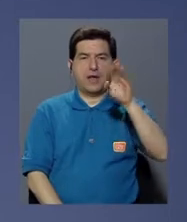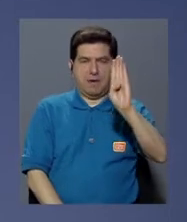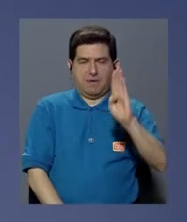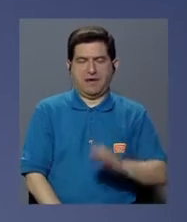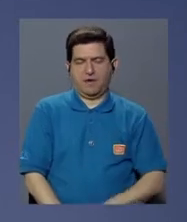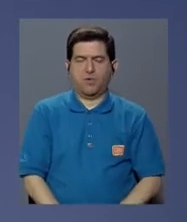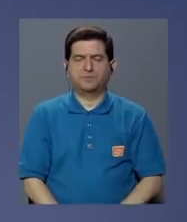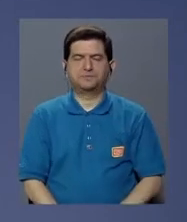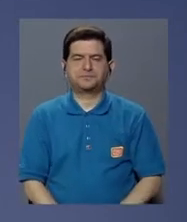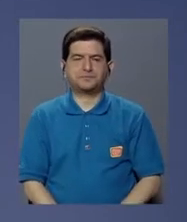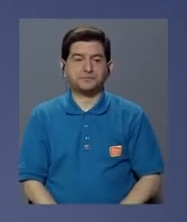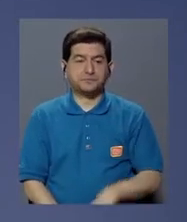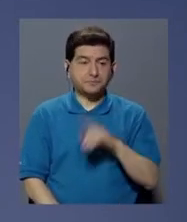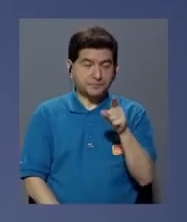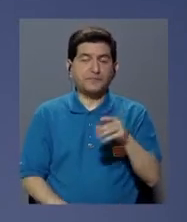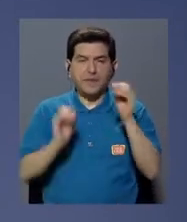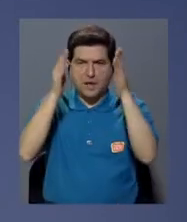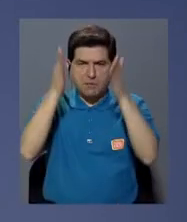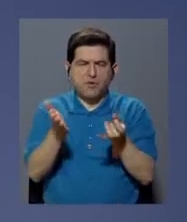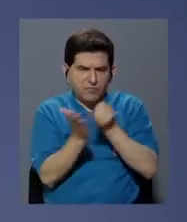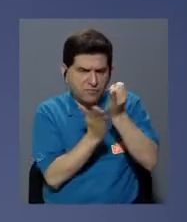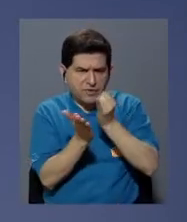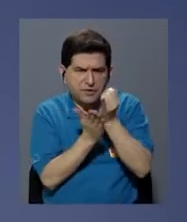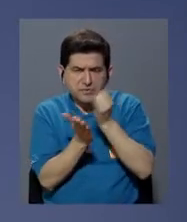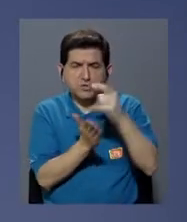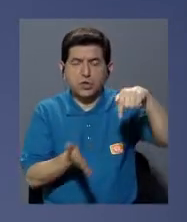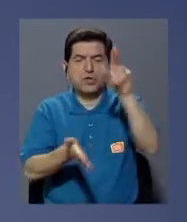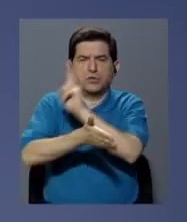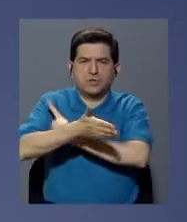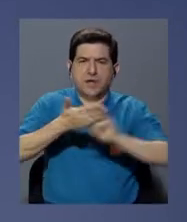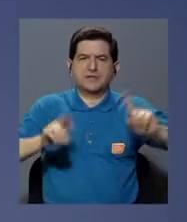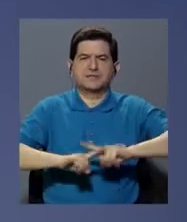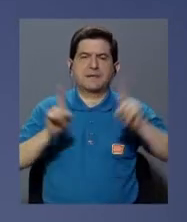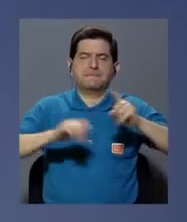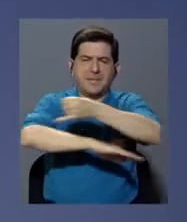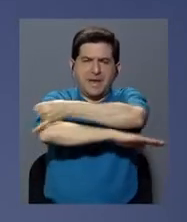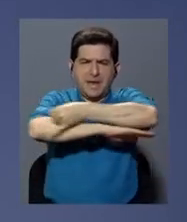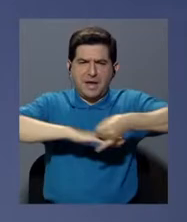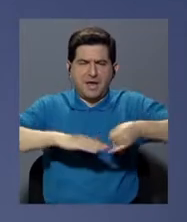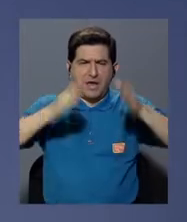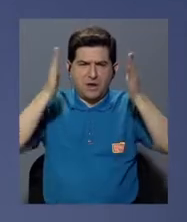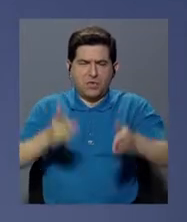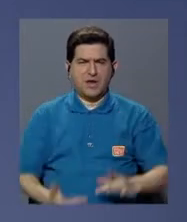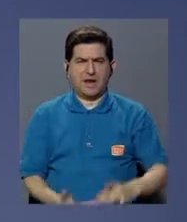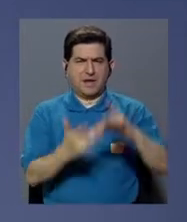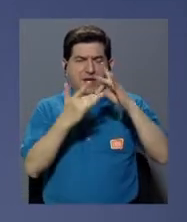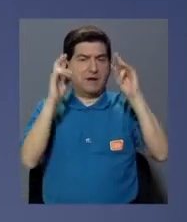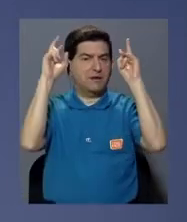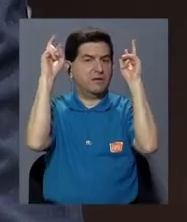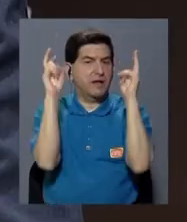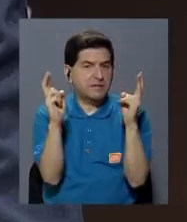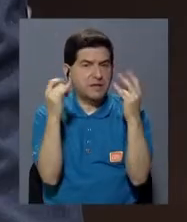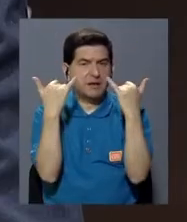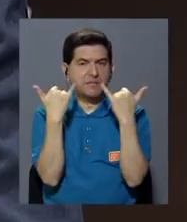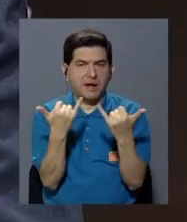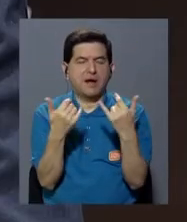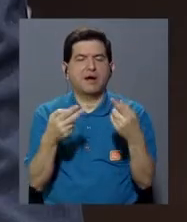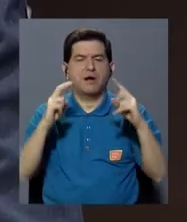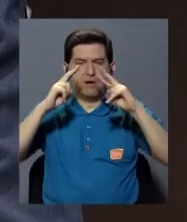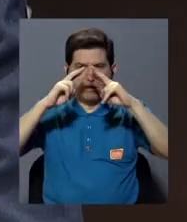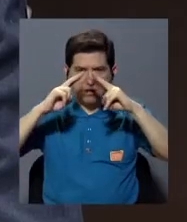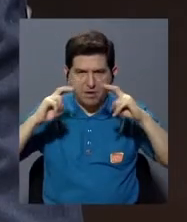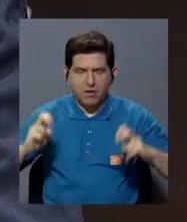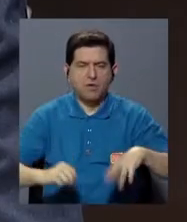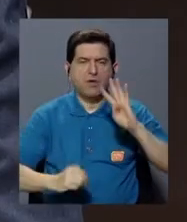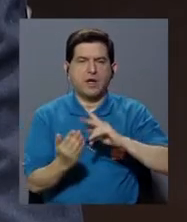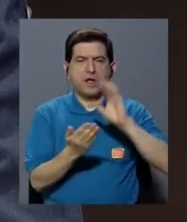que ha sido un profesor investigador de esta universidad, pero un ingeniero experto casualmente en el tema que vamos a versar en